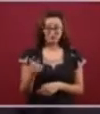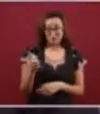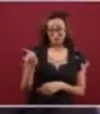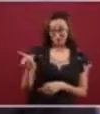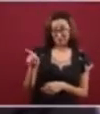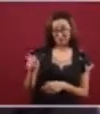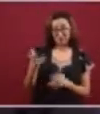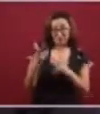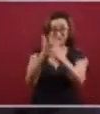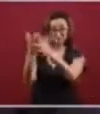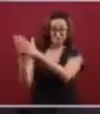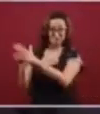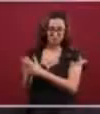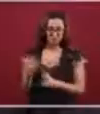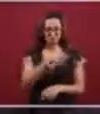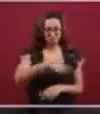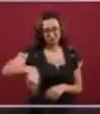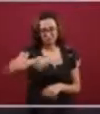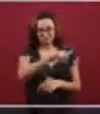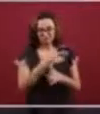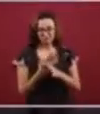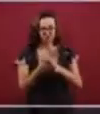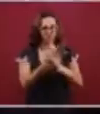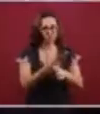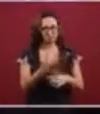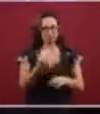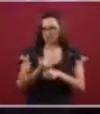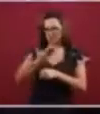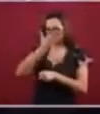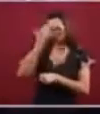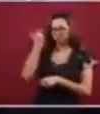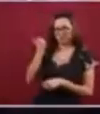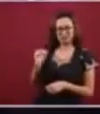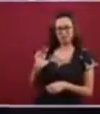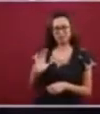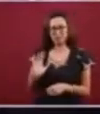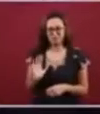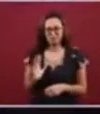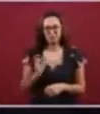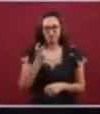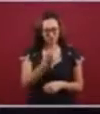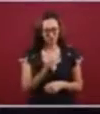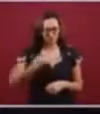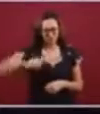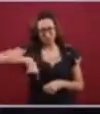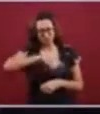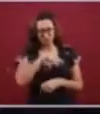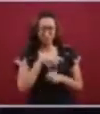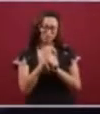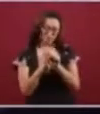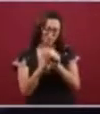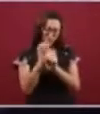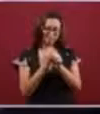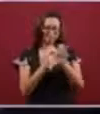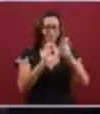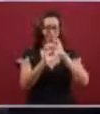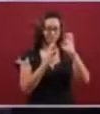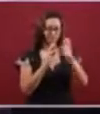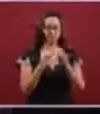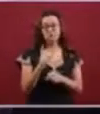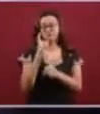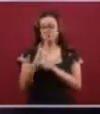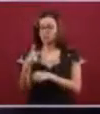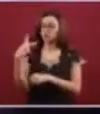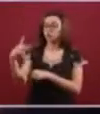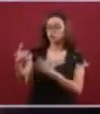por este asesinato y que ellos argumentan que son inocentes. Primero publicamos la versión de